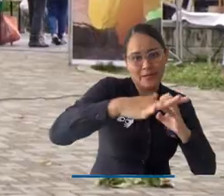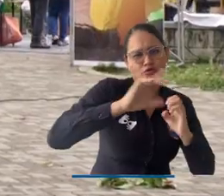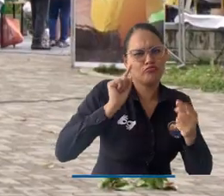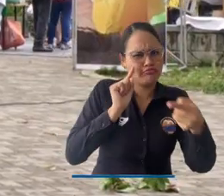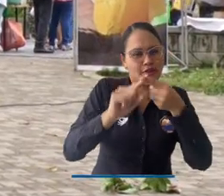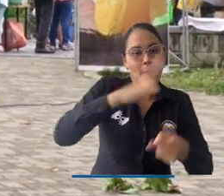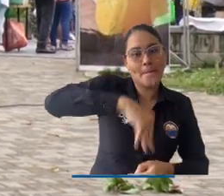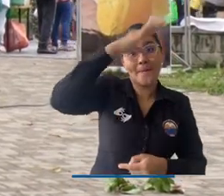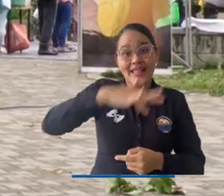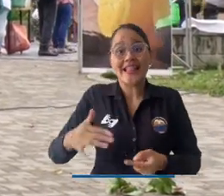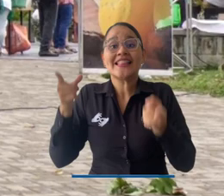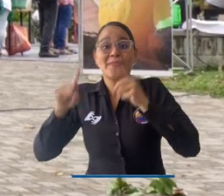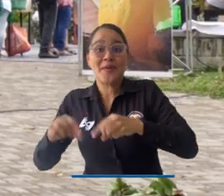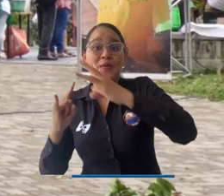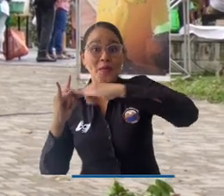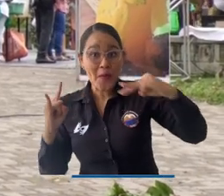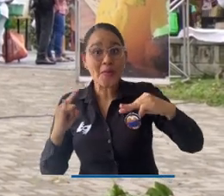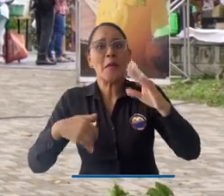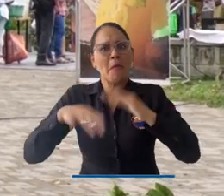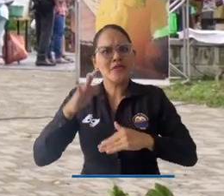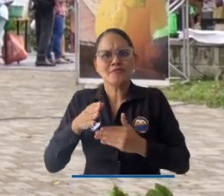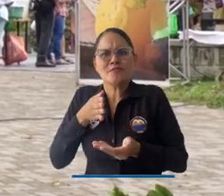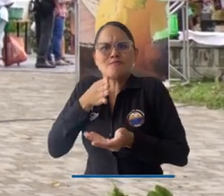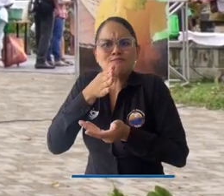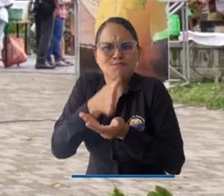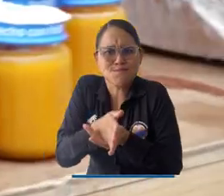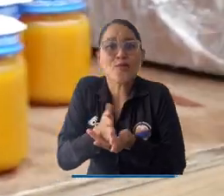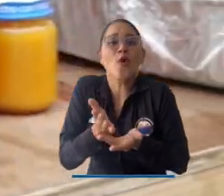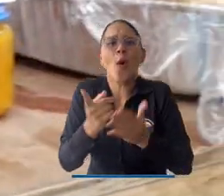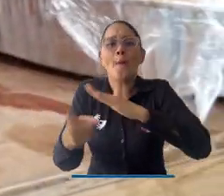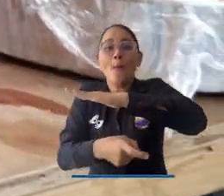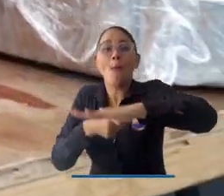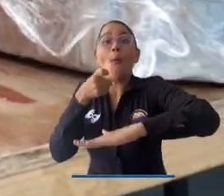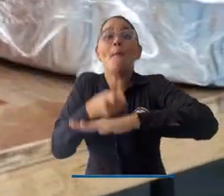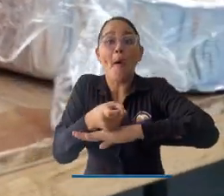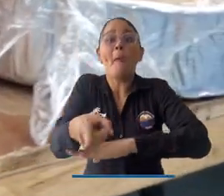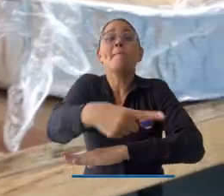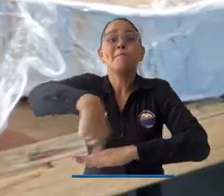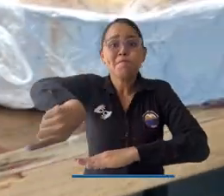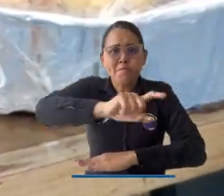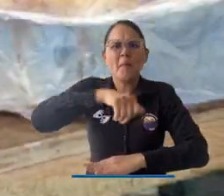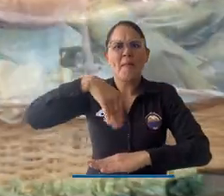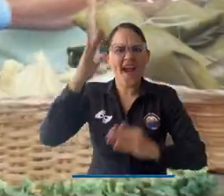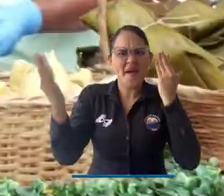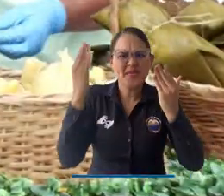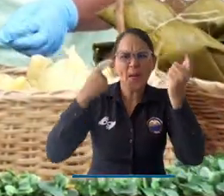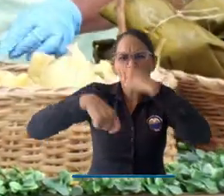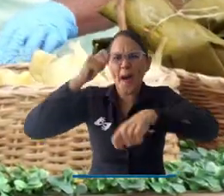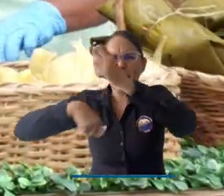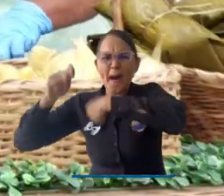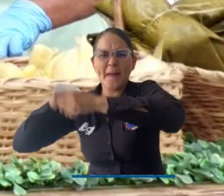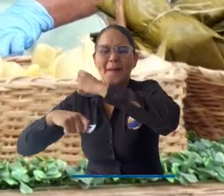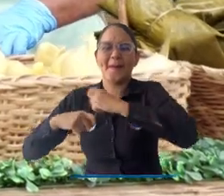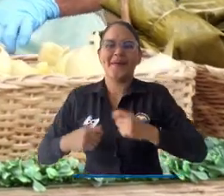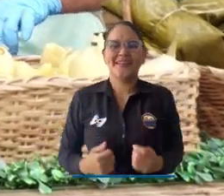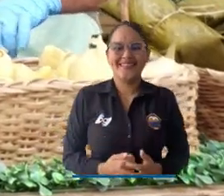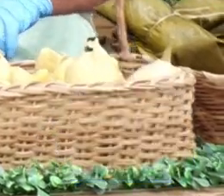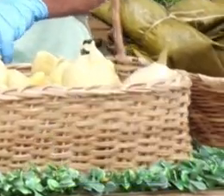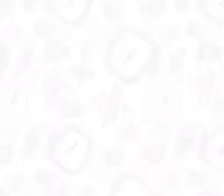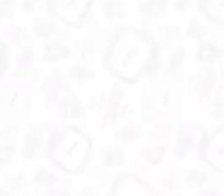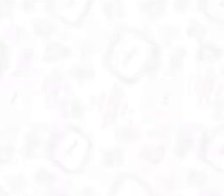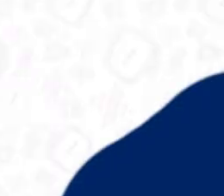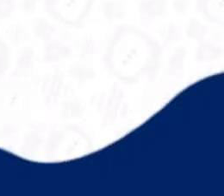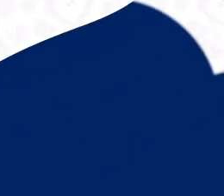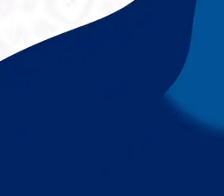Comercio de Santa Marta para el Magdalena, siguió su ruta y llegó hasta el municipio de Guamal, donde los campesinos también comercializaron sus